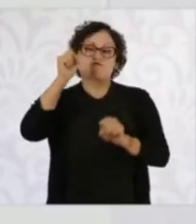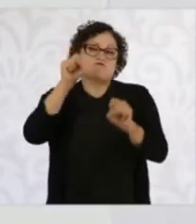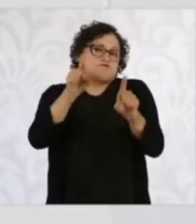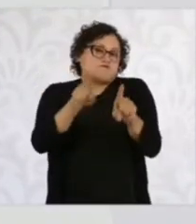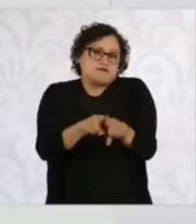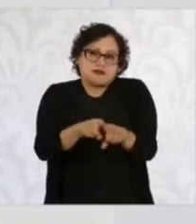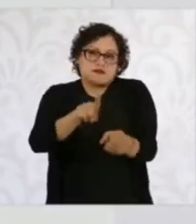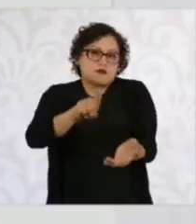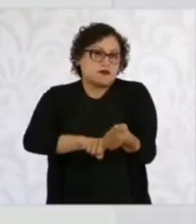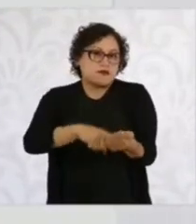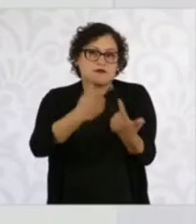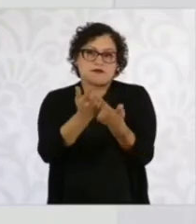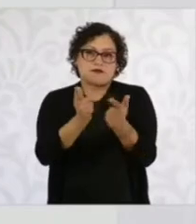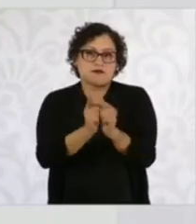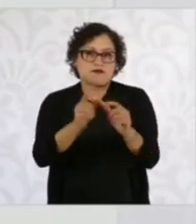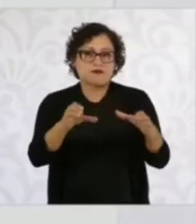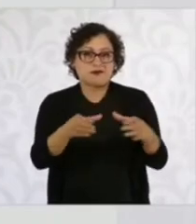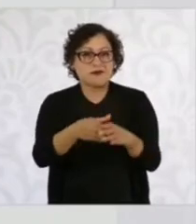panistas,